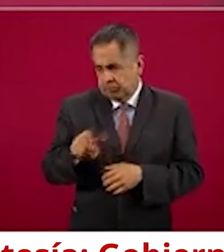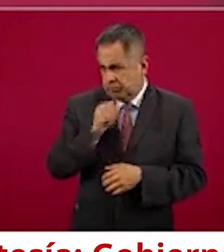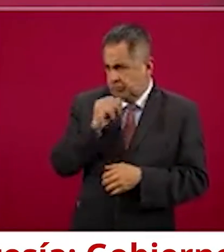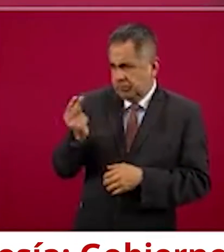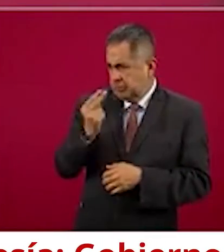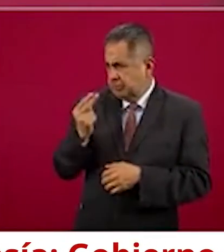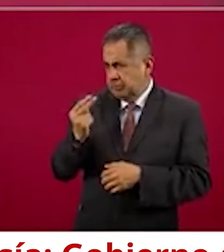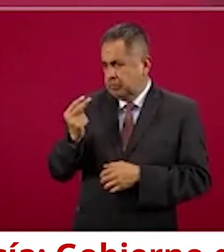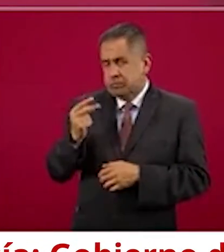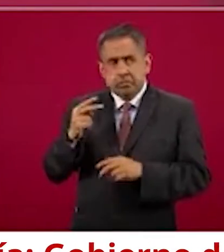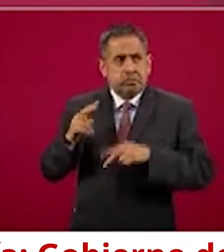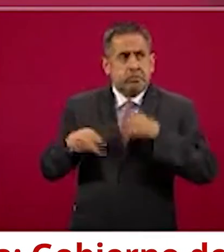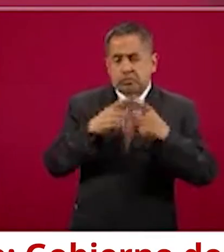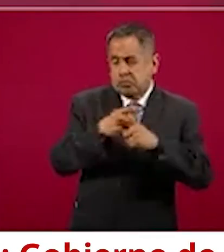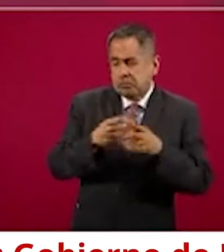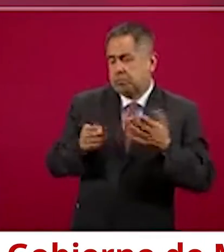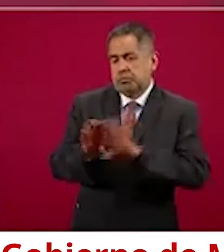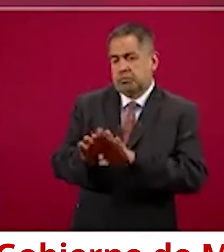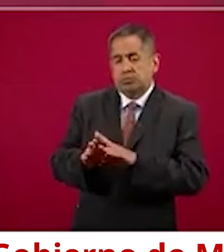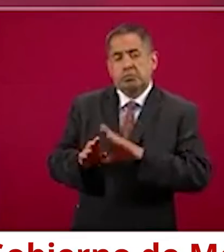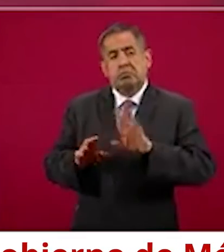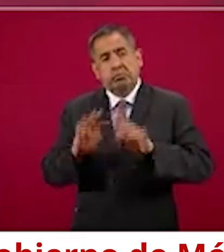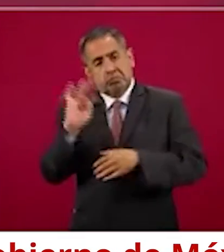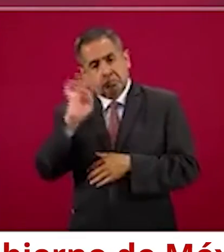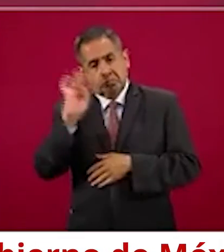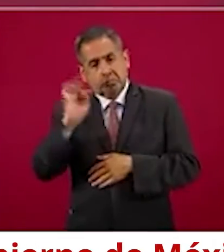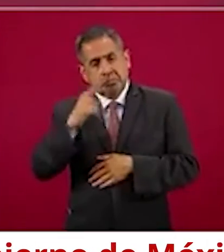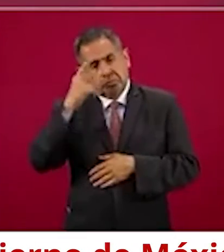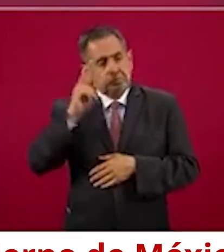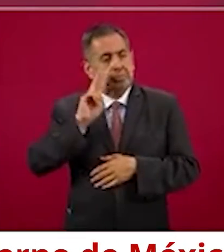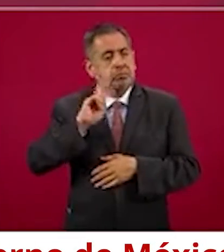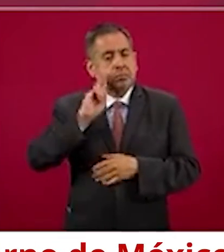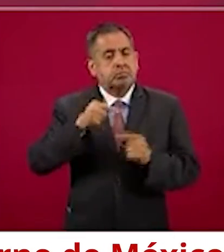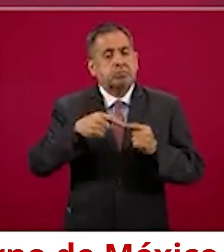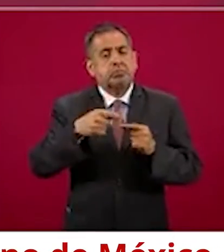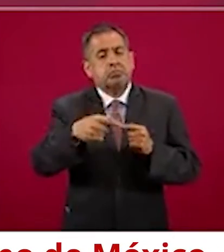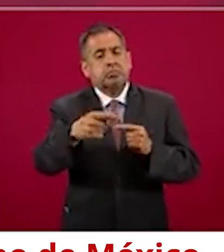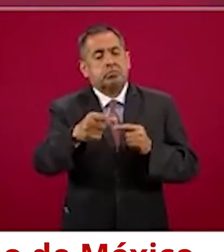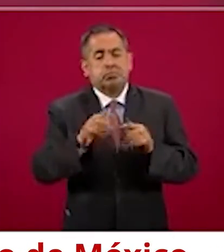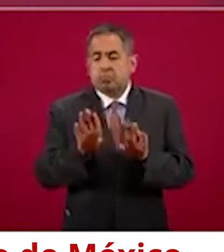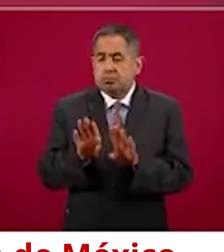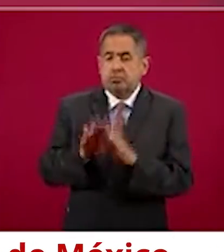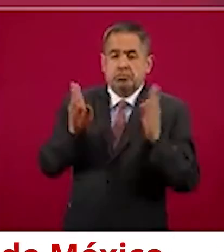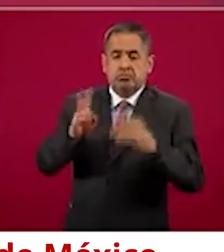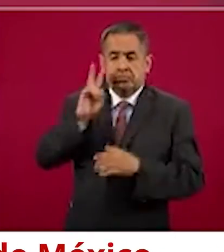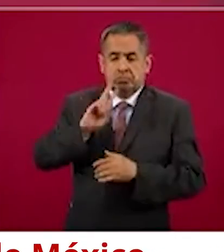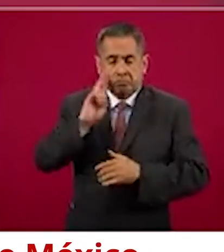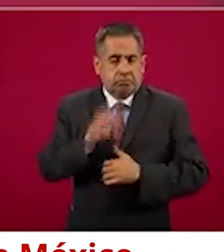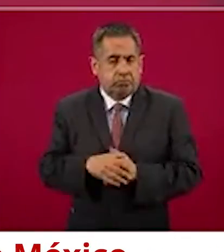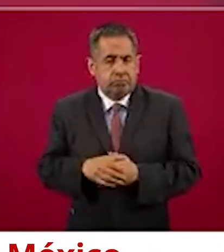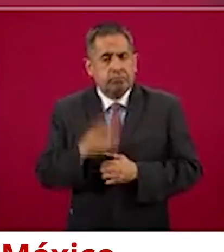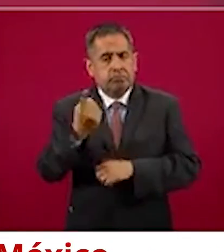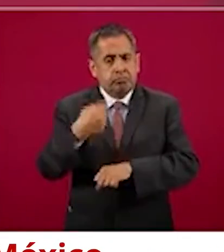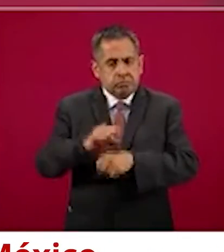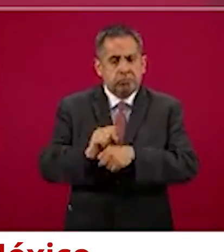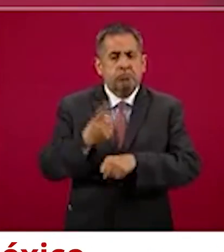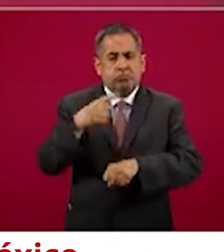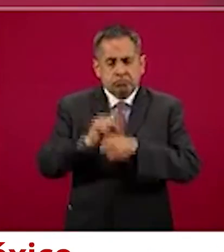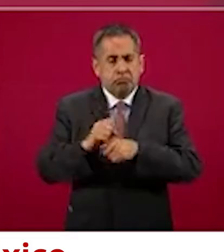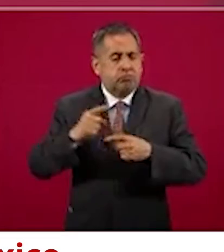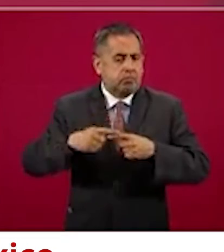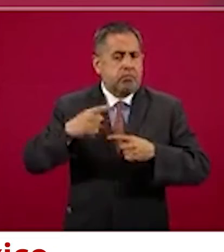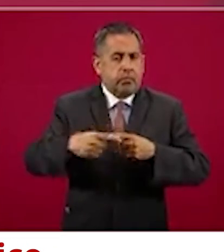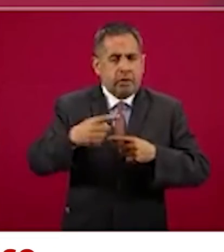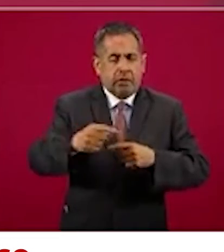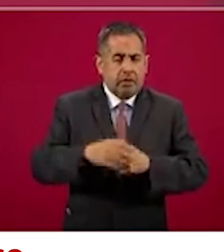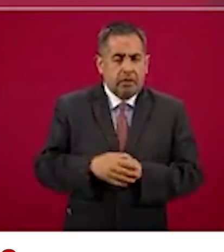esenciales. No estimamos que en el corto plazo se vaya a modificar esa disposición, pero lo hacemos semanalmente. Entonces,